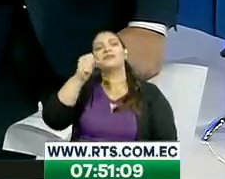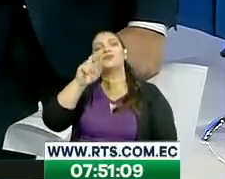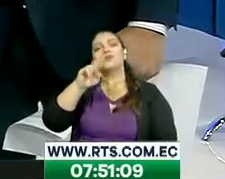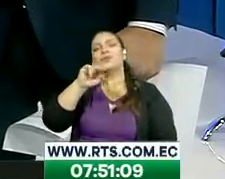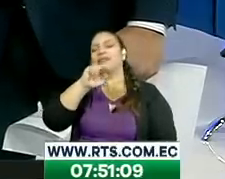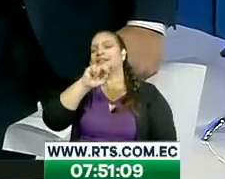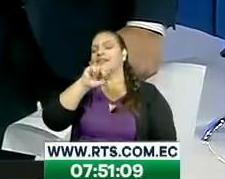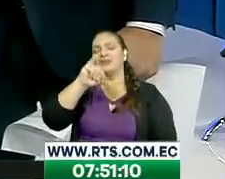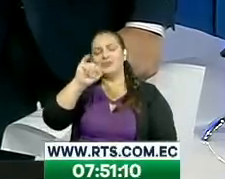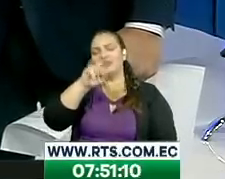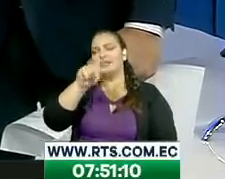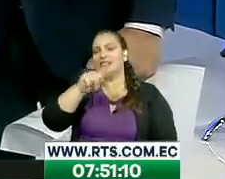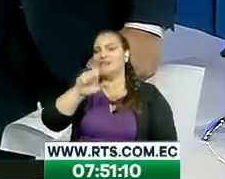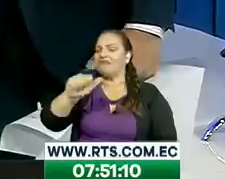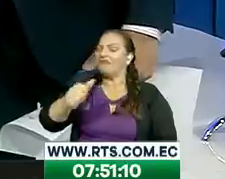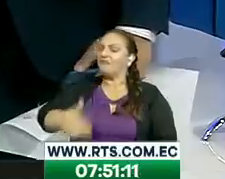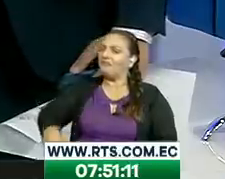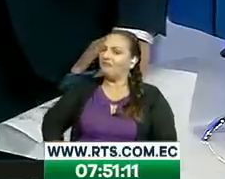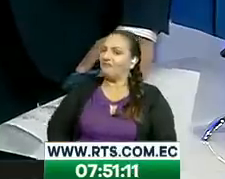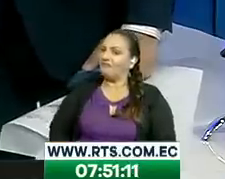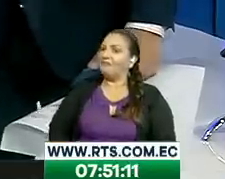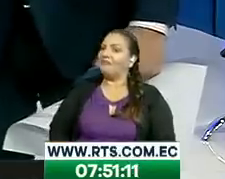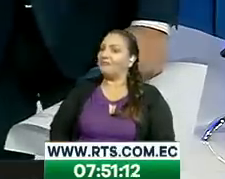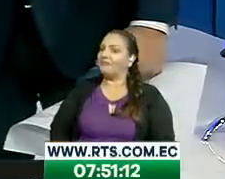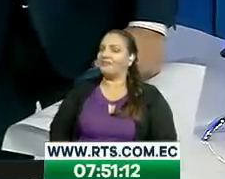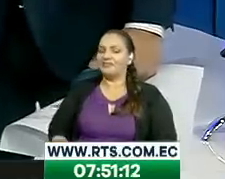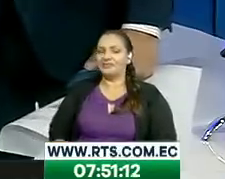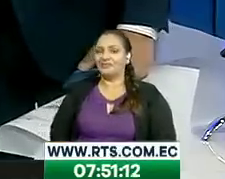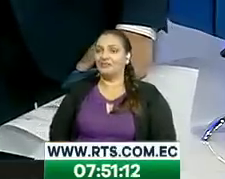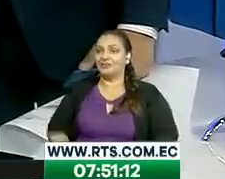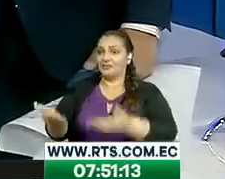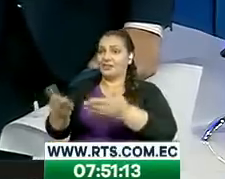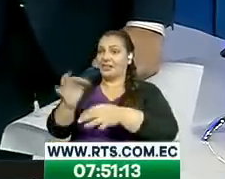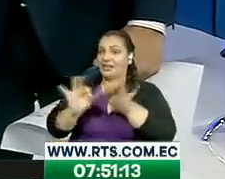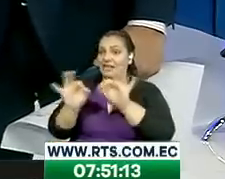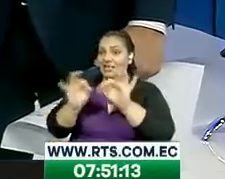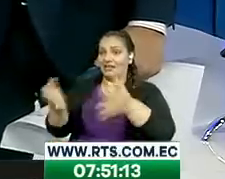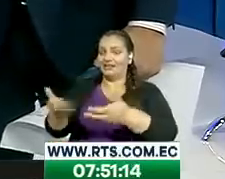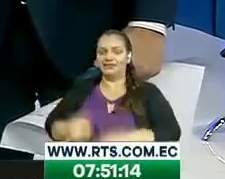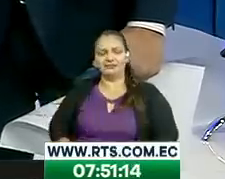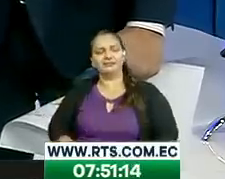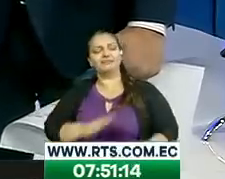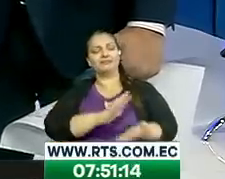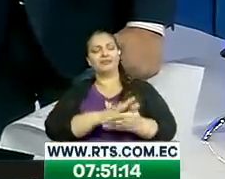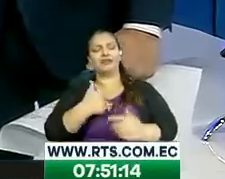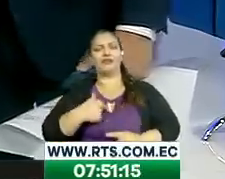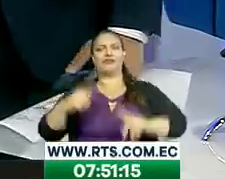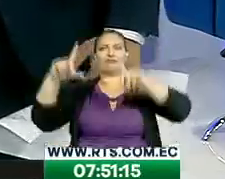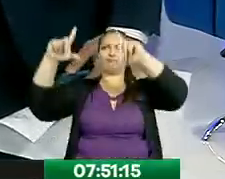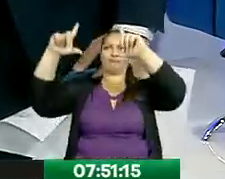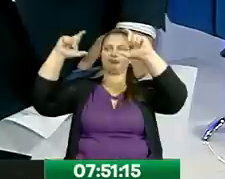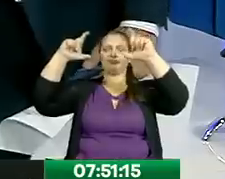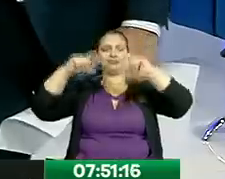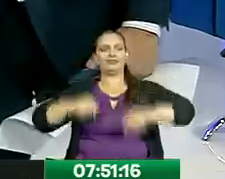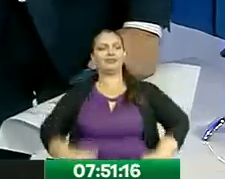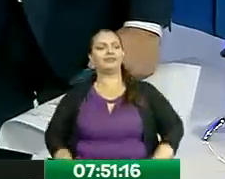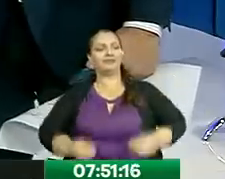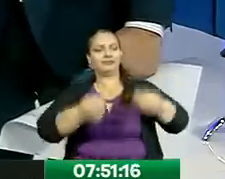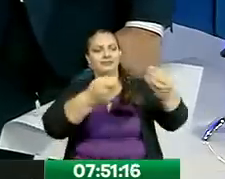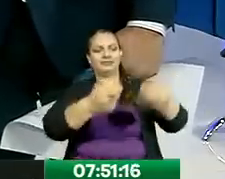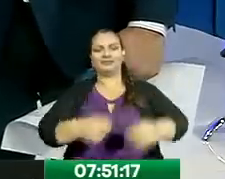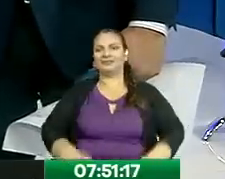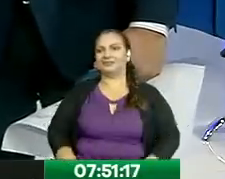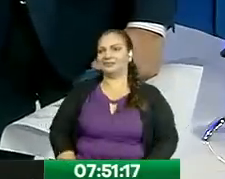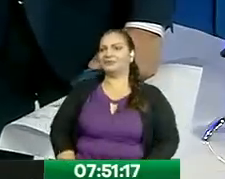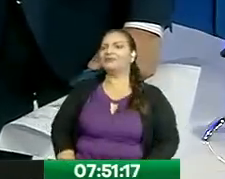mía perfecta lo que si bien lo que se iba a pasar al retorno de los 15 días de luisa y amable excelente es que no va a venir despeinado sino que venir igual